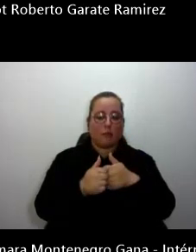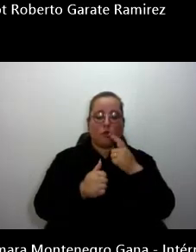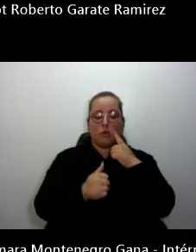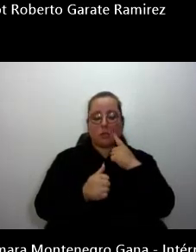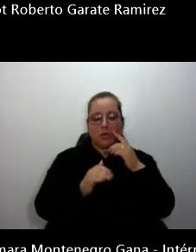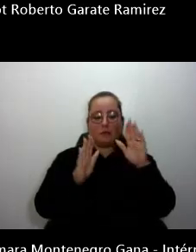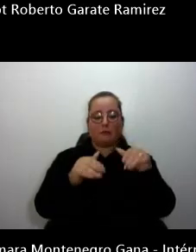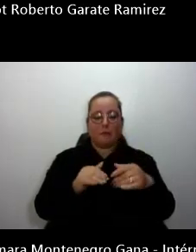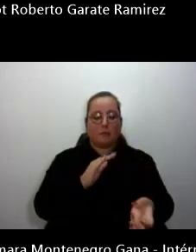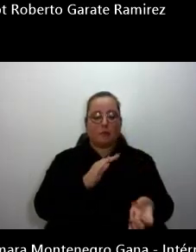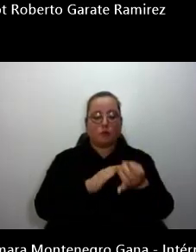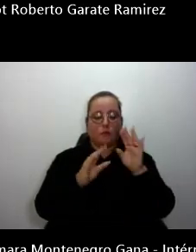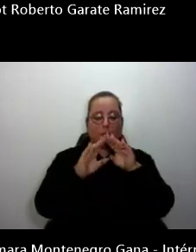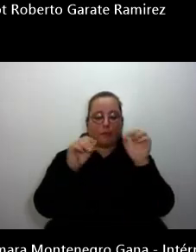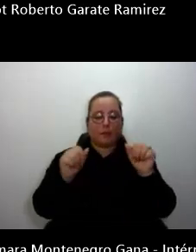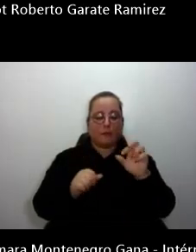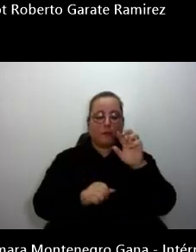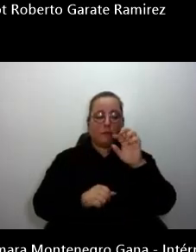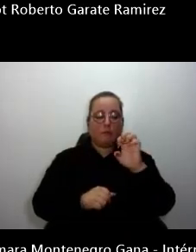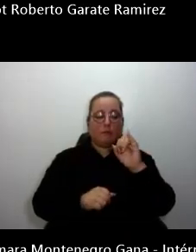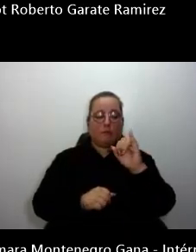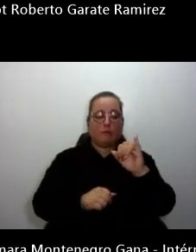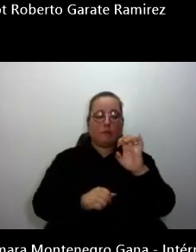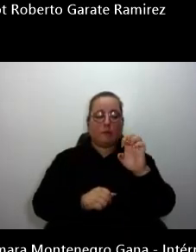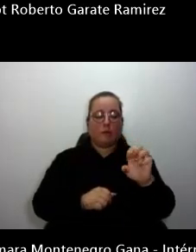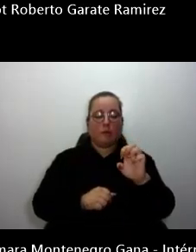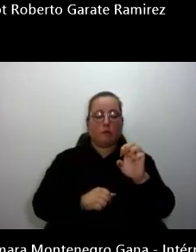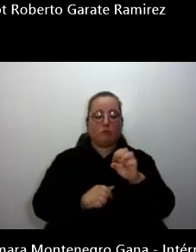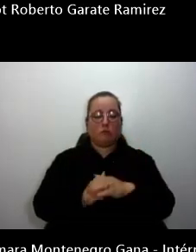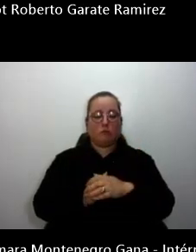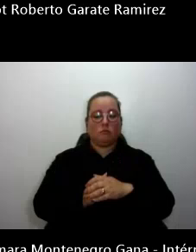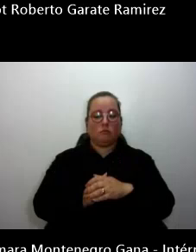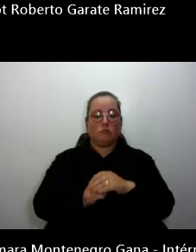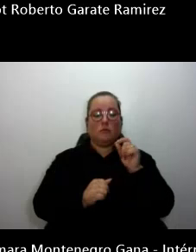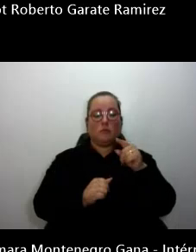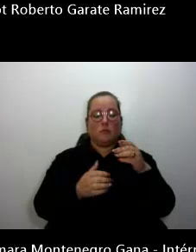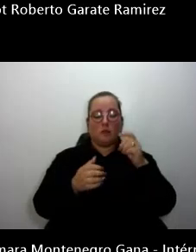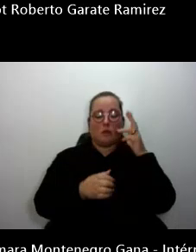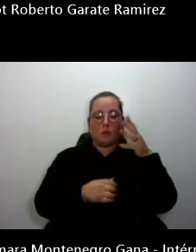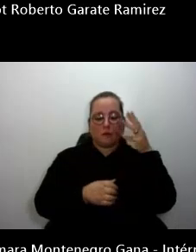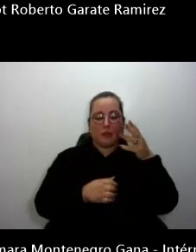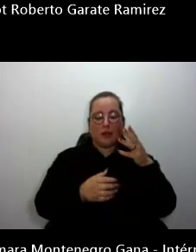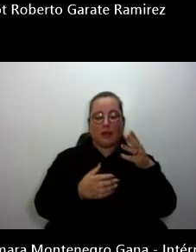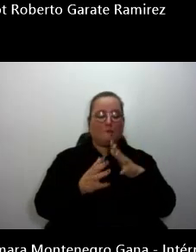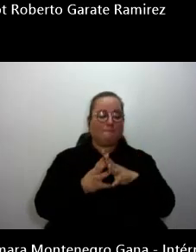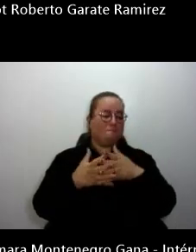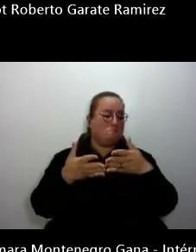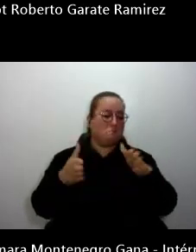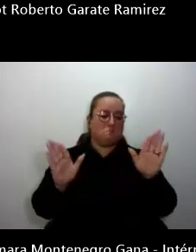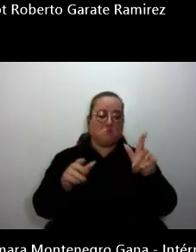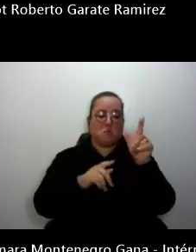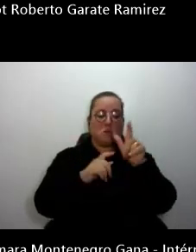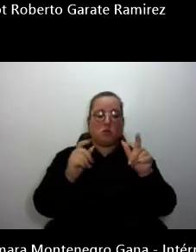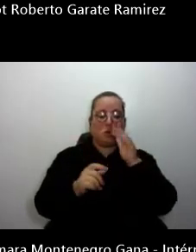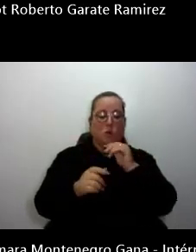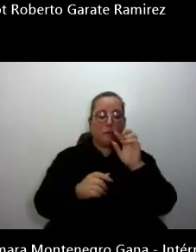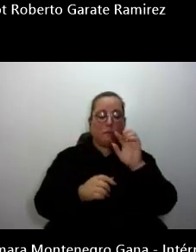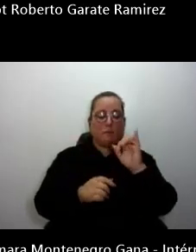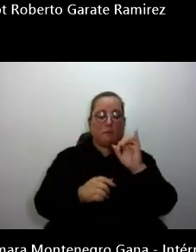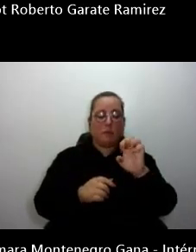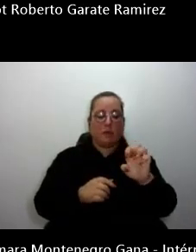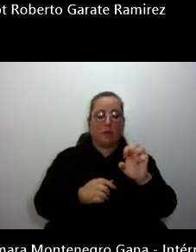la plataforma PIE en este caso. También aquí este webinar es abierto para establecimientos que no tienen PIE, pero en este caso la pregunta